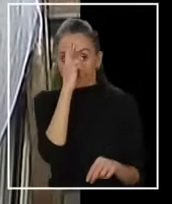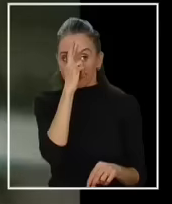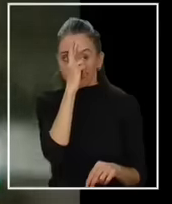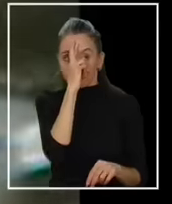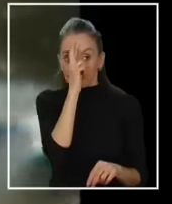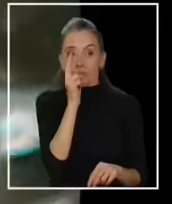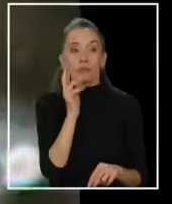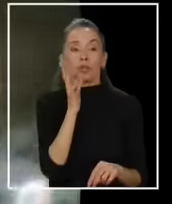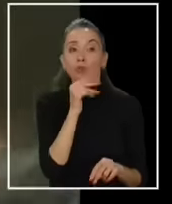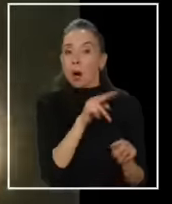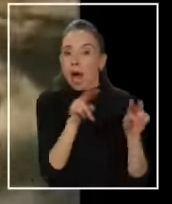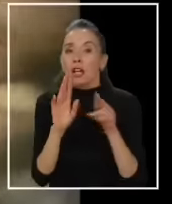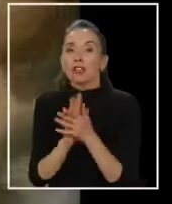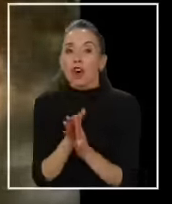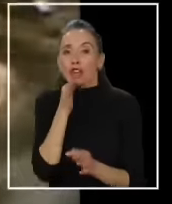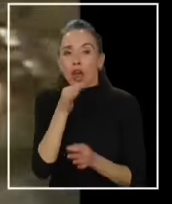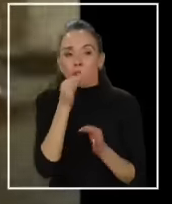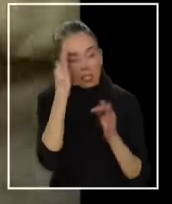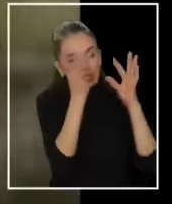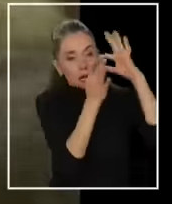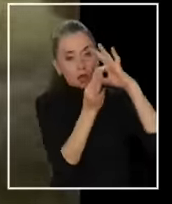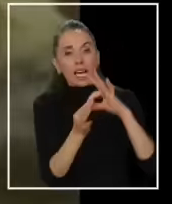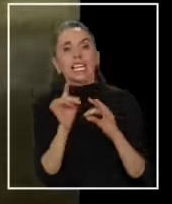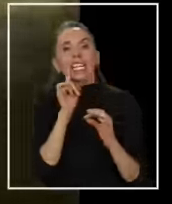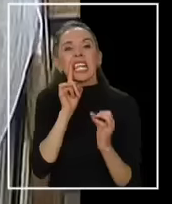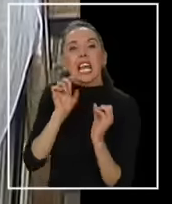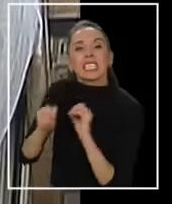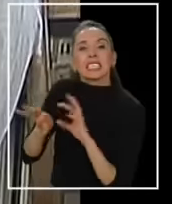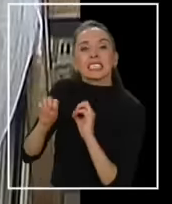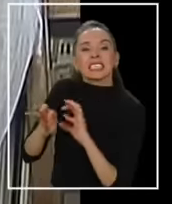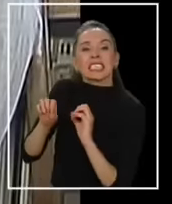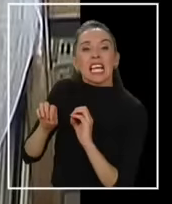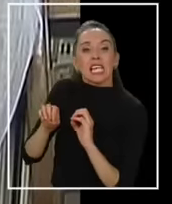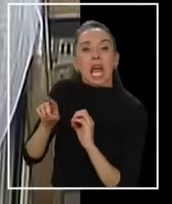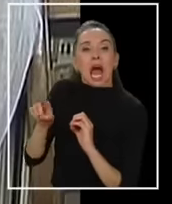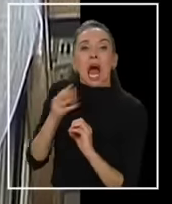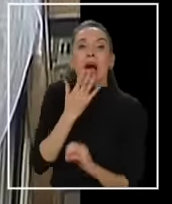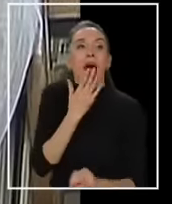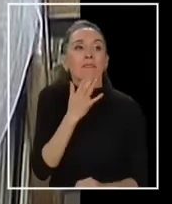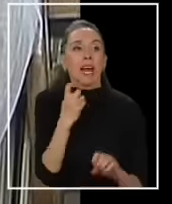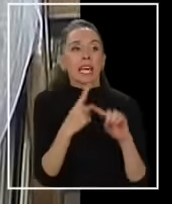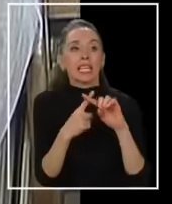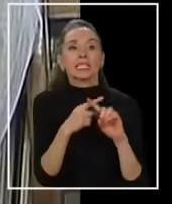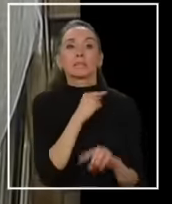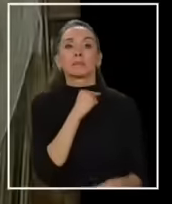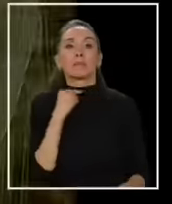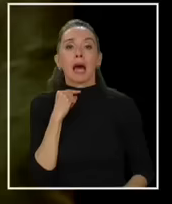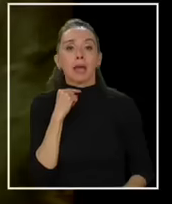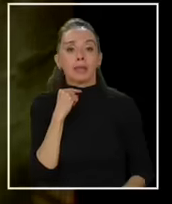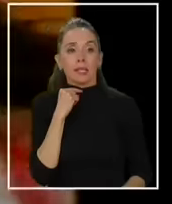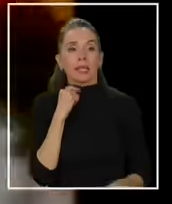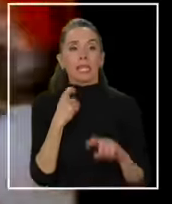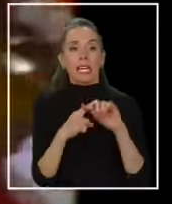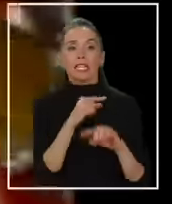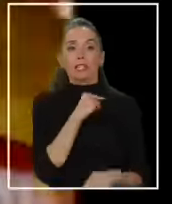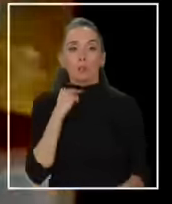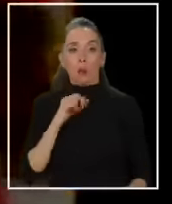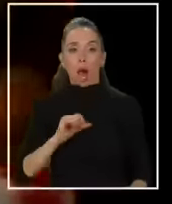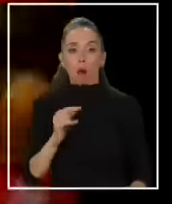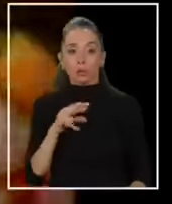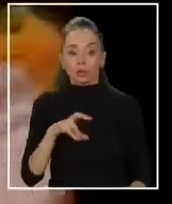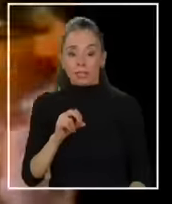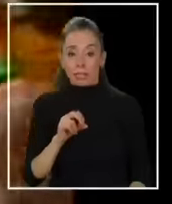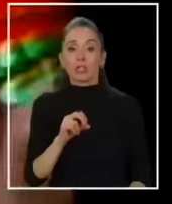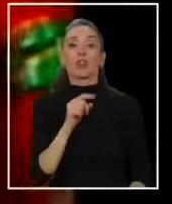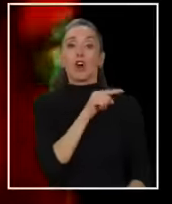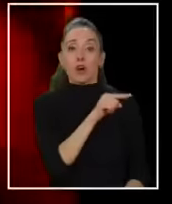errores teológicos. Todo lo que decía era muy coherente. ¿Quién le enseñaba? Era un ex sacerdote. Un ex cura agustino, un hermano en la